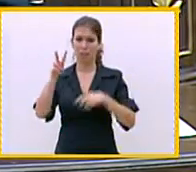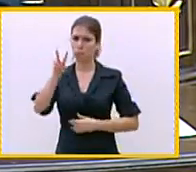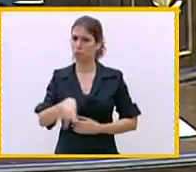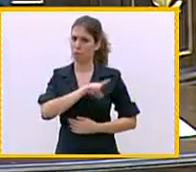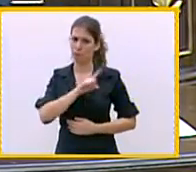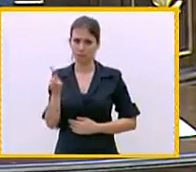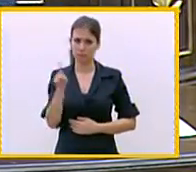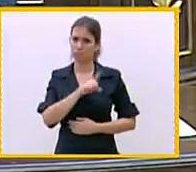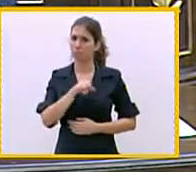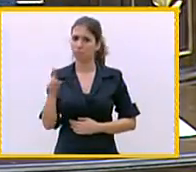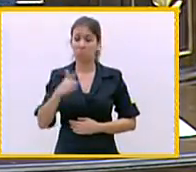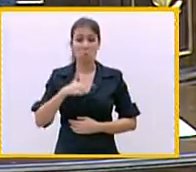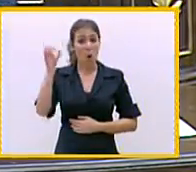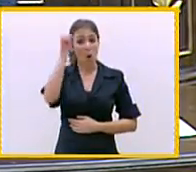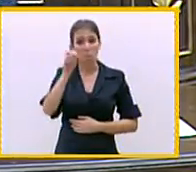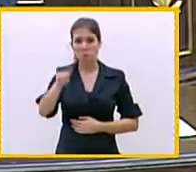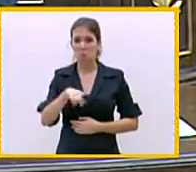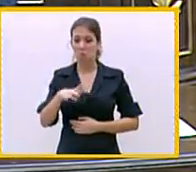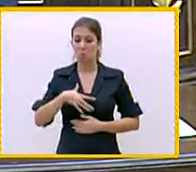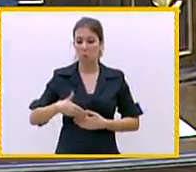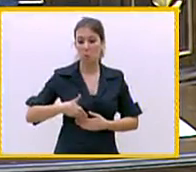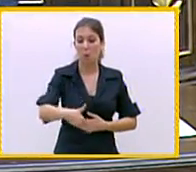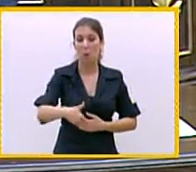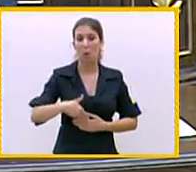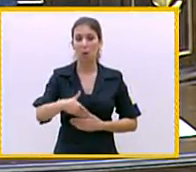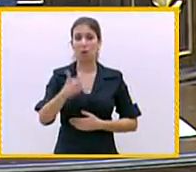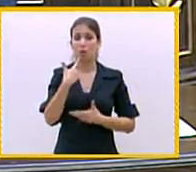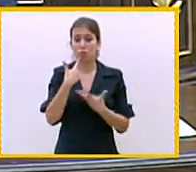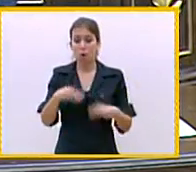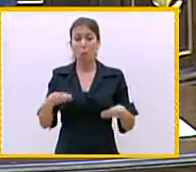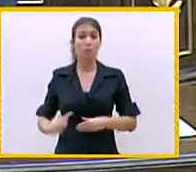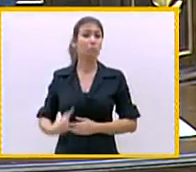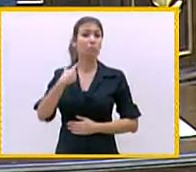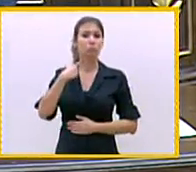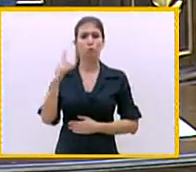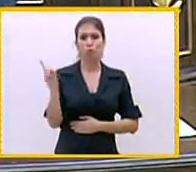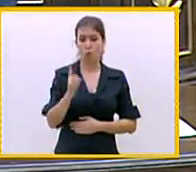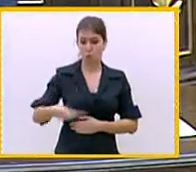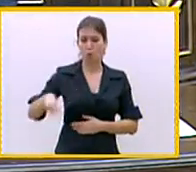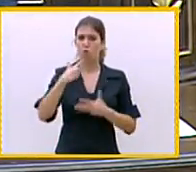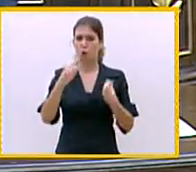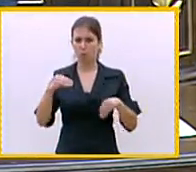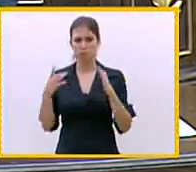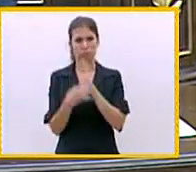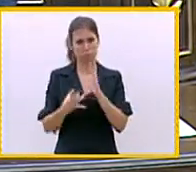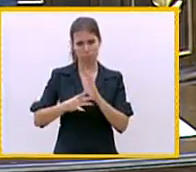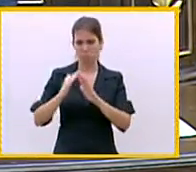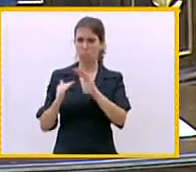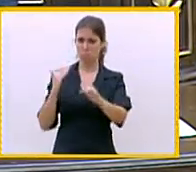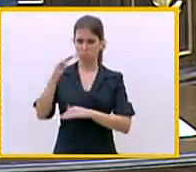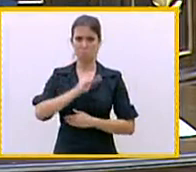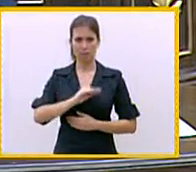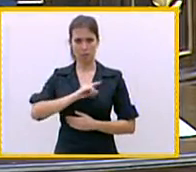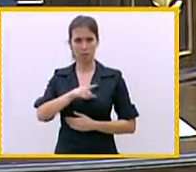a perder una generación, la generación de los jóvenes que tienen una alta formación en nuestro país. Pero